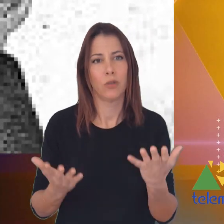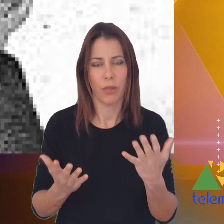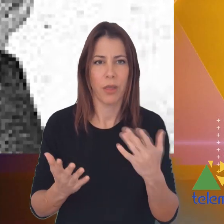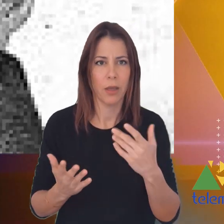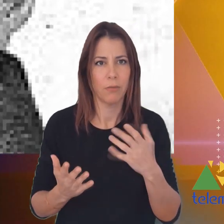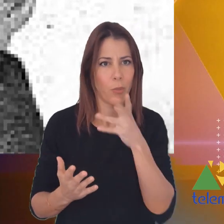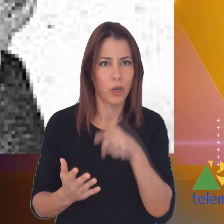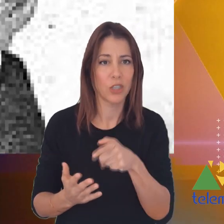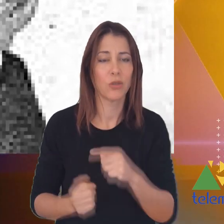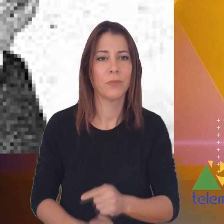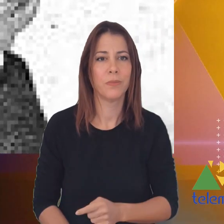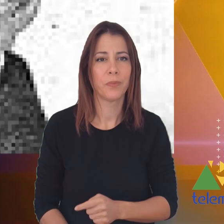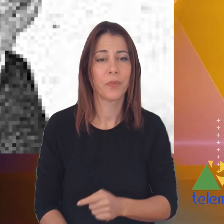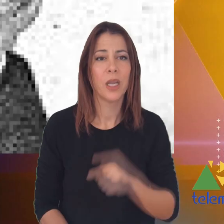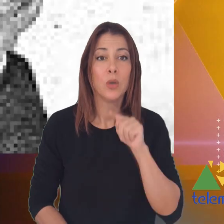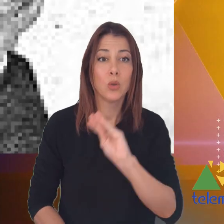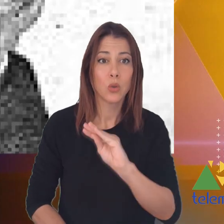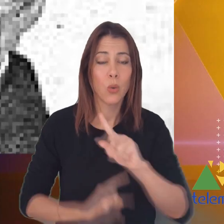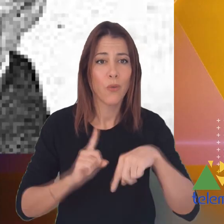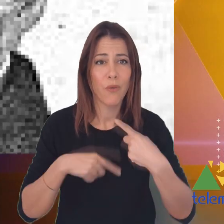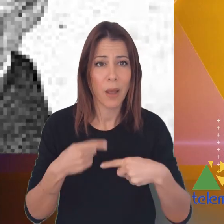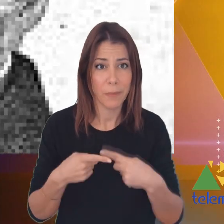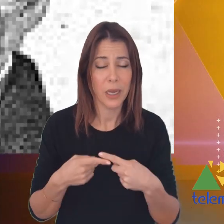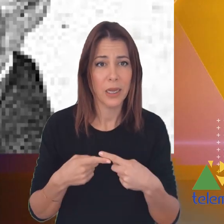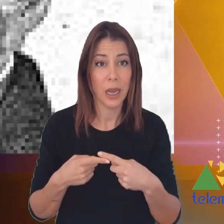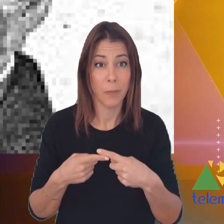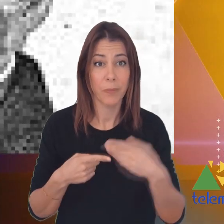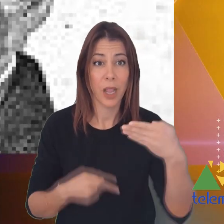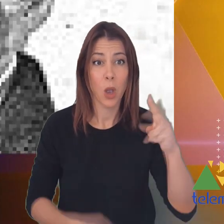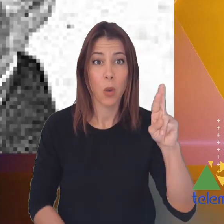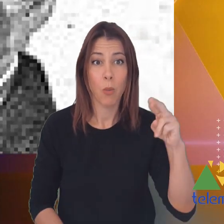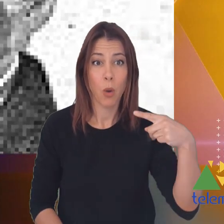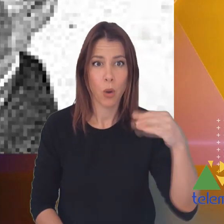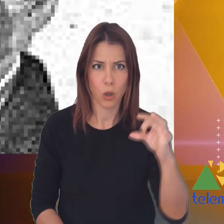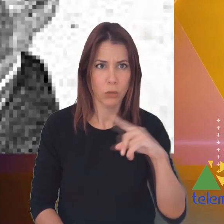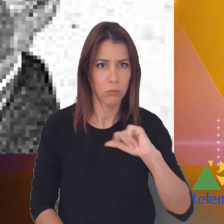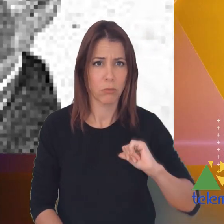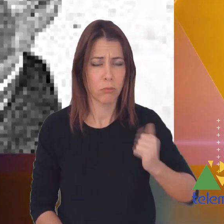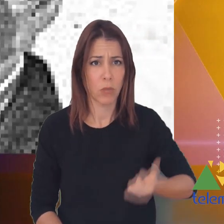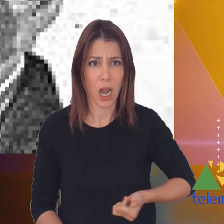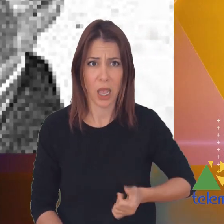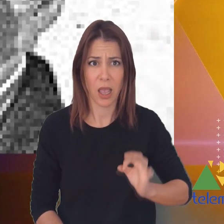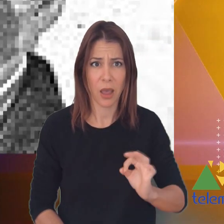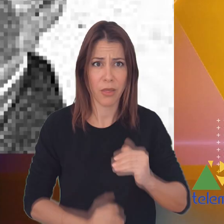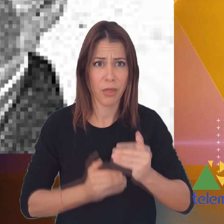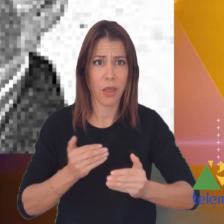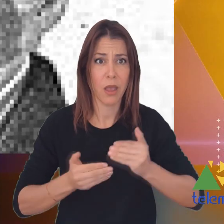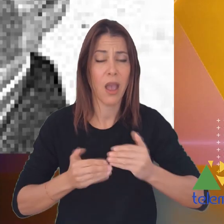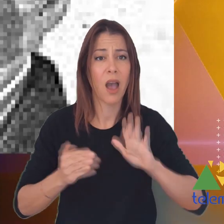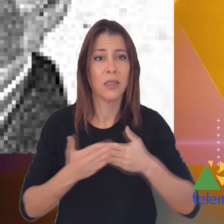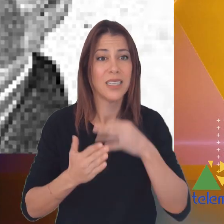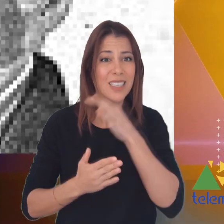¿no? Su familia, la familia de Burgos, es una familia que se enriquece pues, a lo largo del siglo